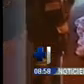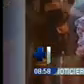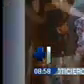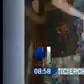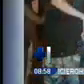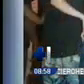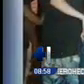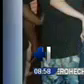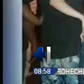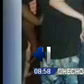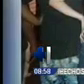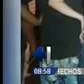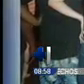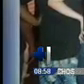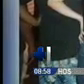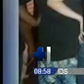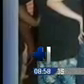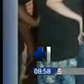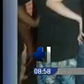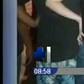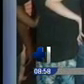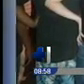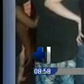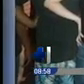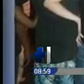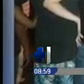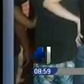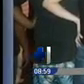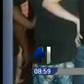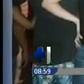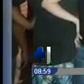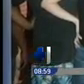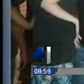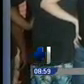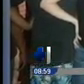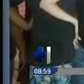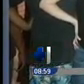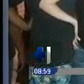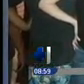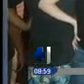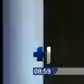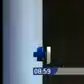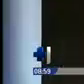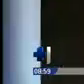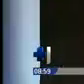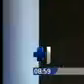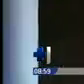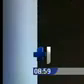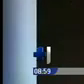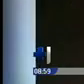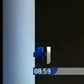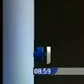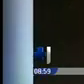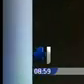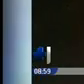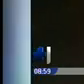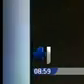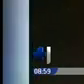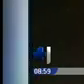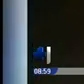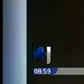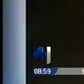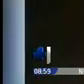lugar, había sido arrollado por al menos cuatro vehículos. Ya no tenía signos vitales debido a varios traumas, como